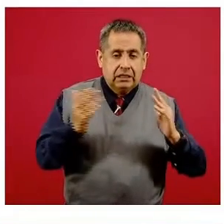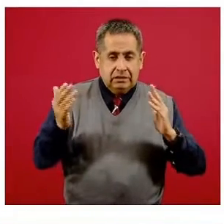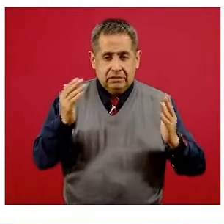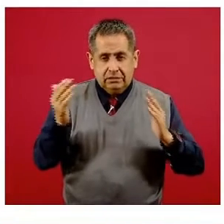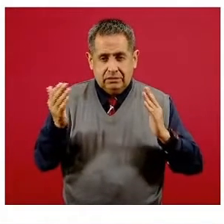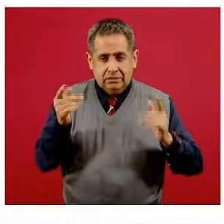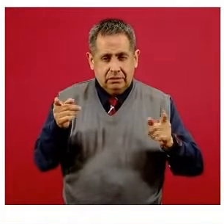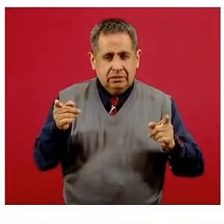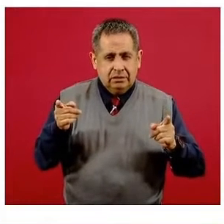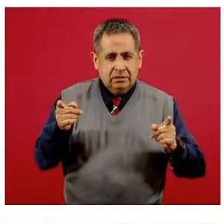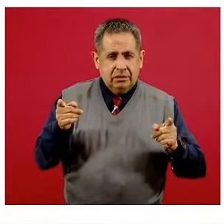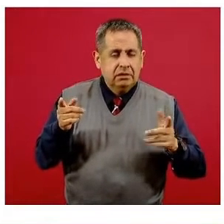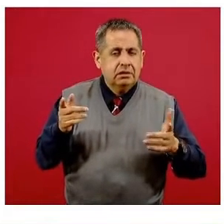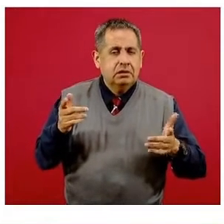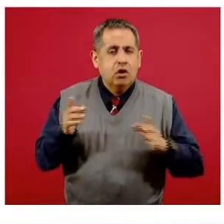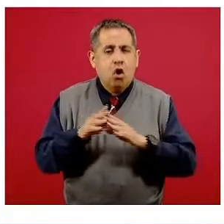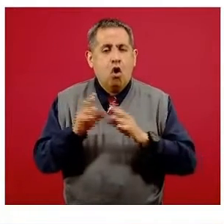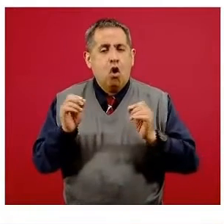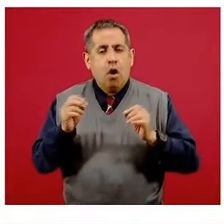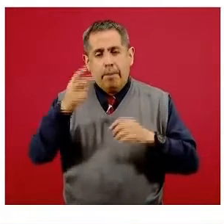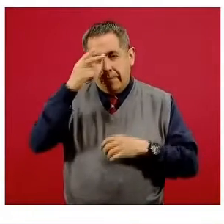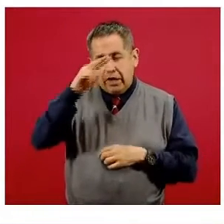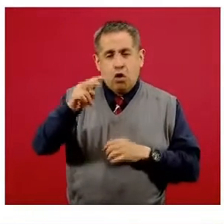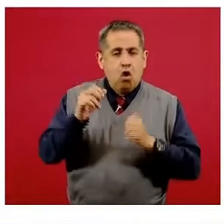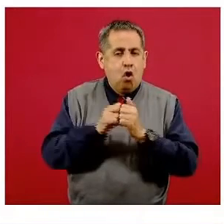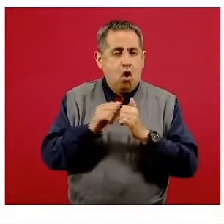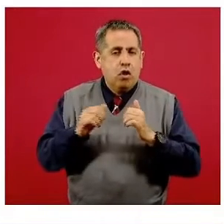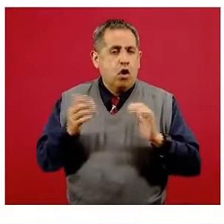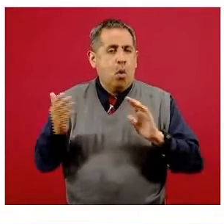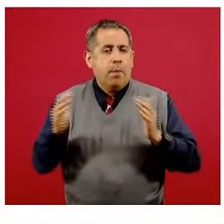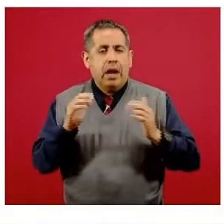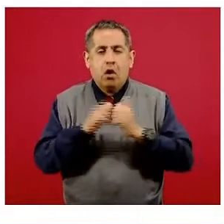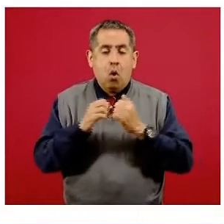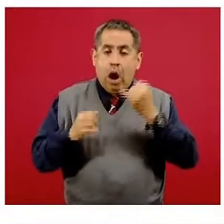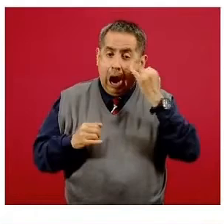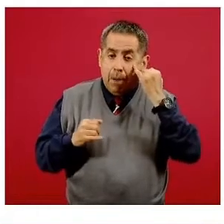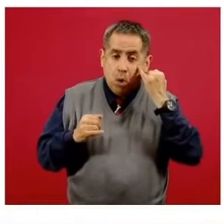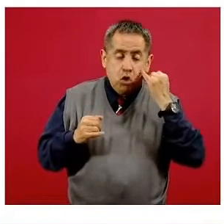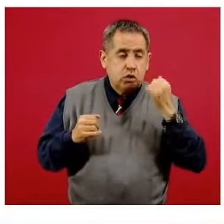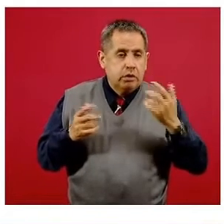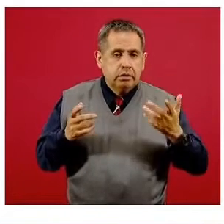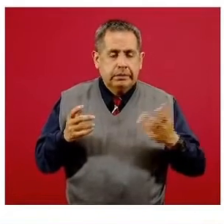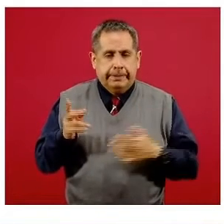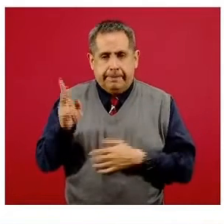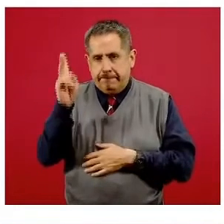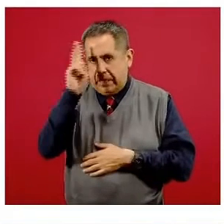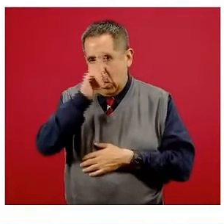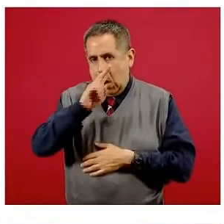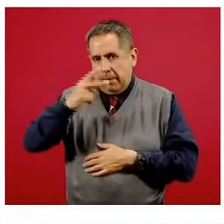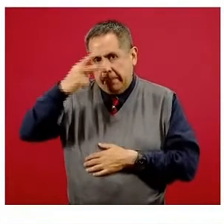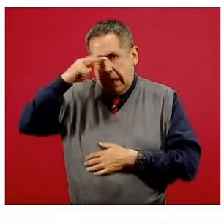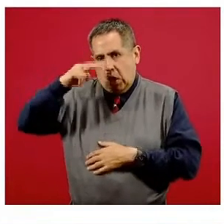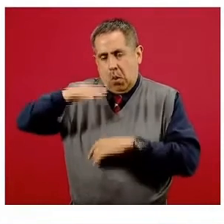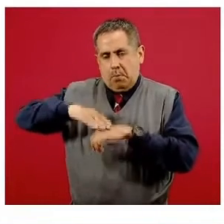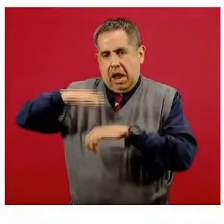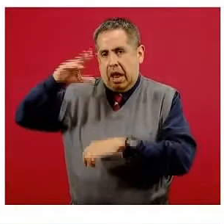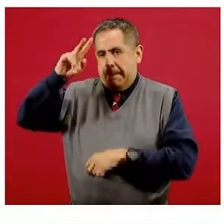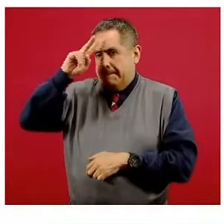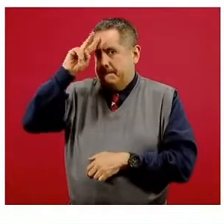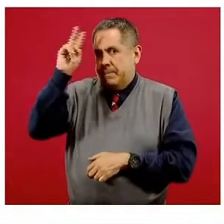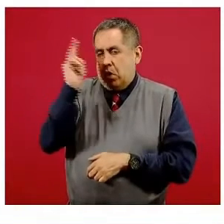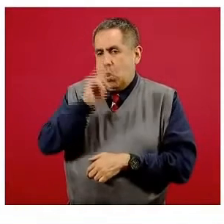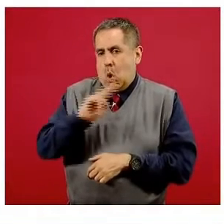está aquí en la segunda gráfica, o de México en comparación a Japón, es tremenda la diferencia. Si ustedes pueden